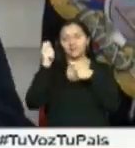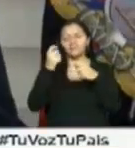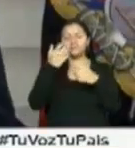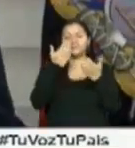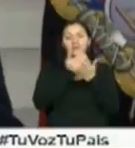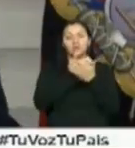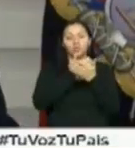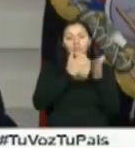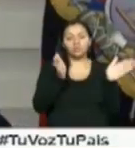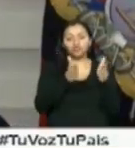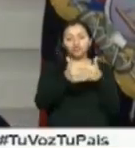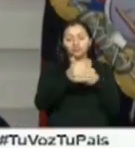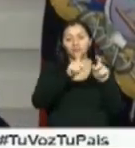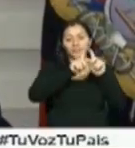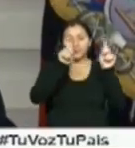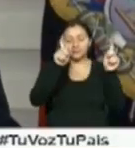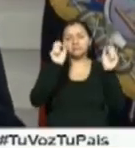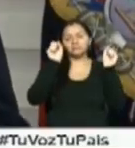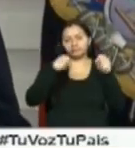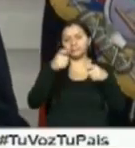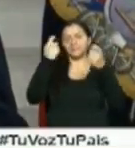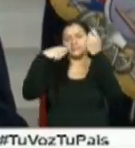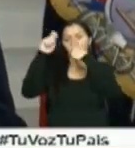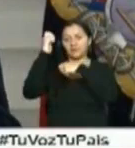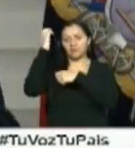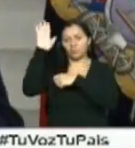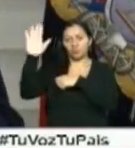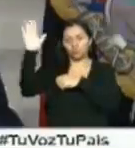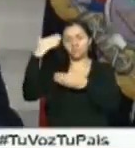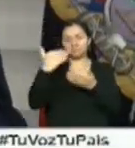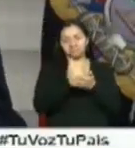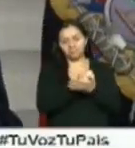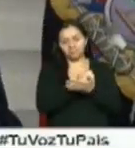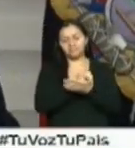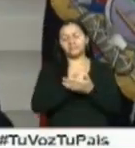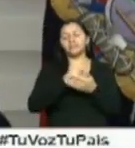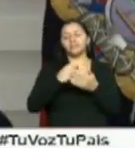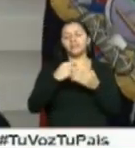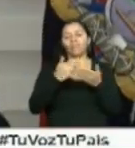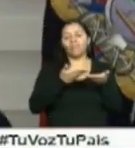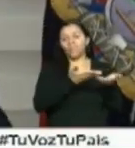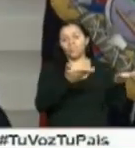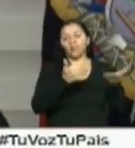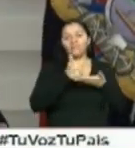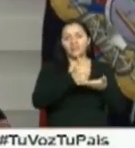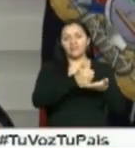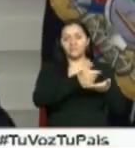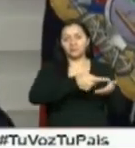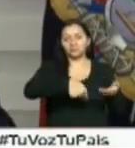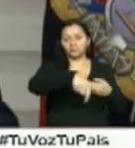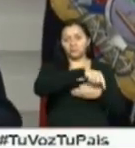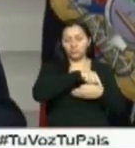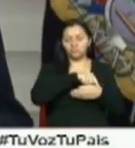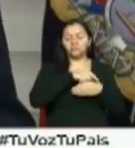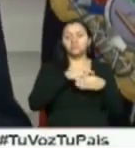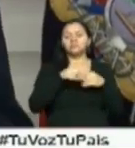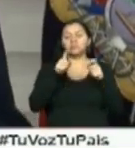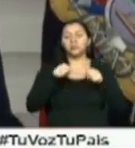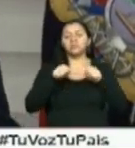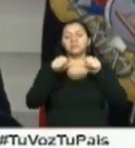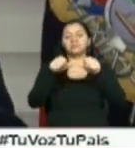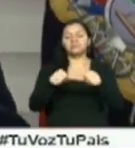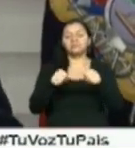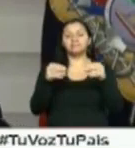justo de nuestros pequeños productores, que representa no solamente los beneficios de mantener y